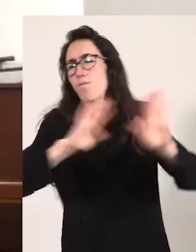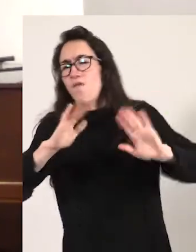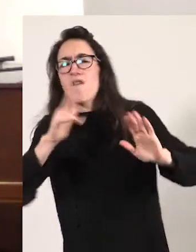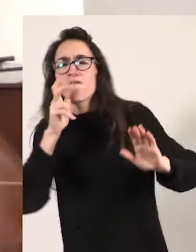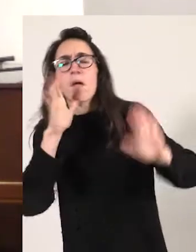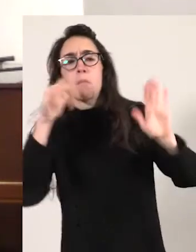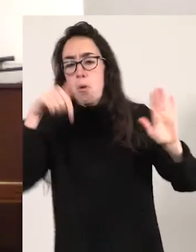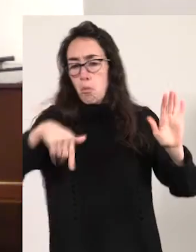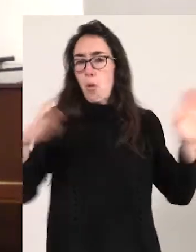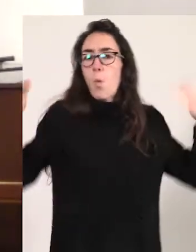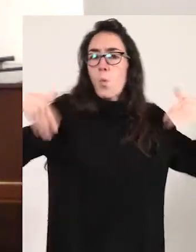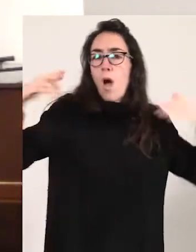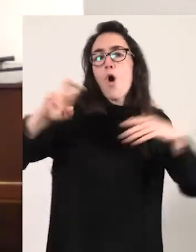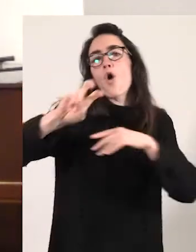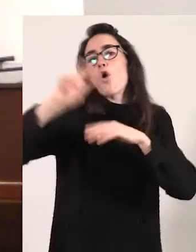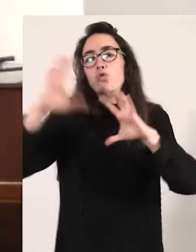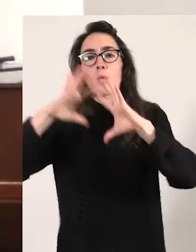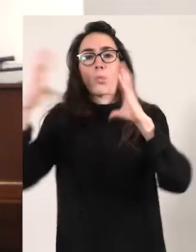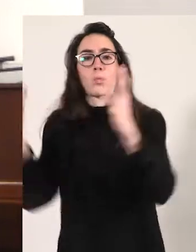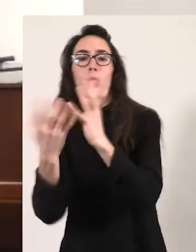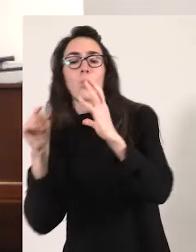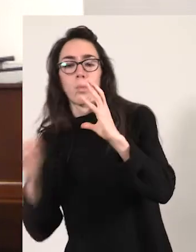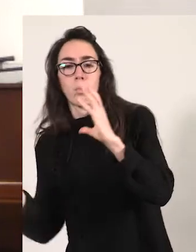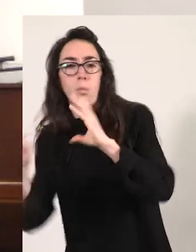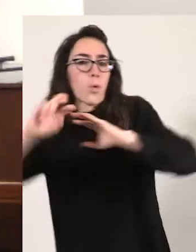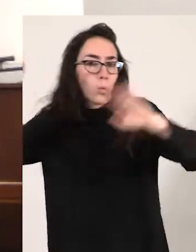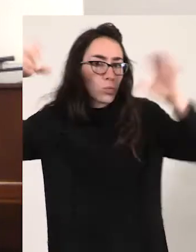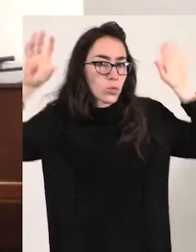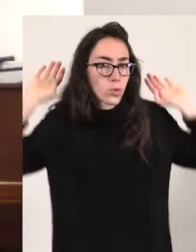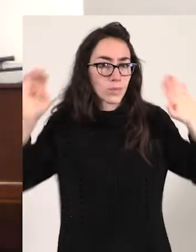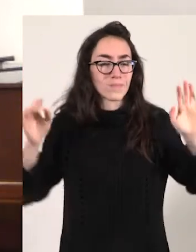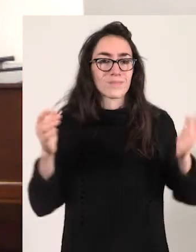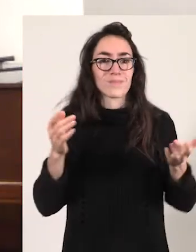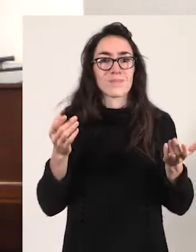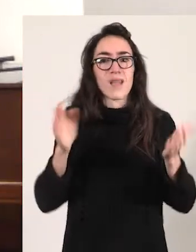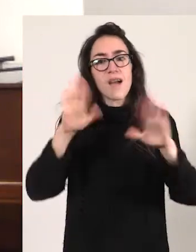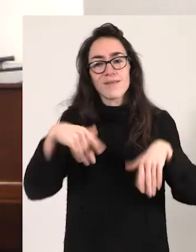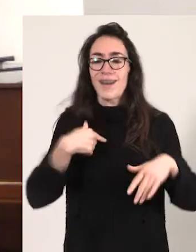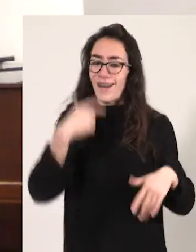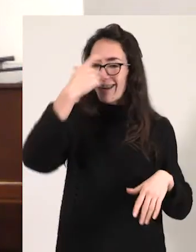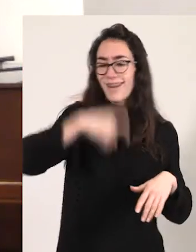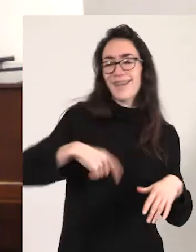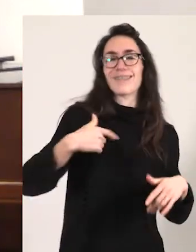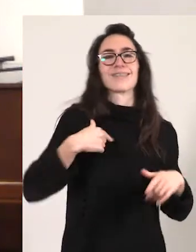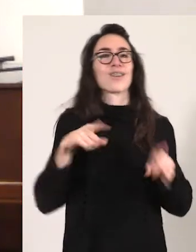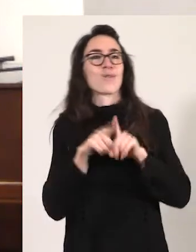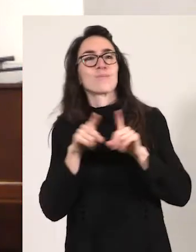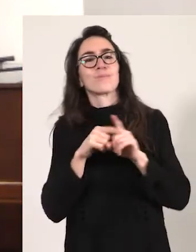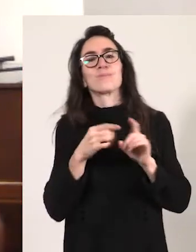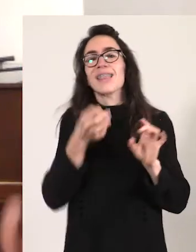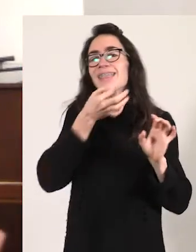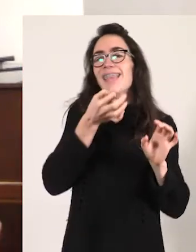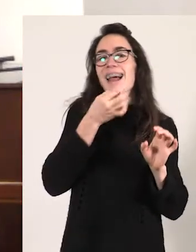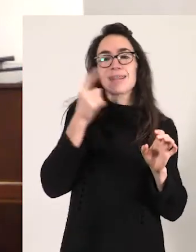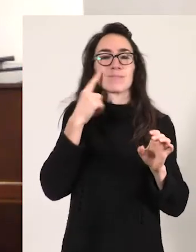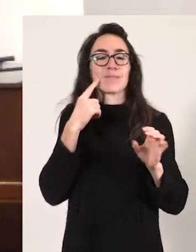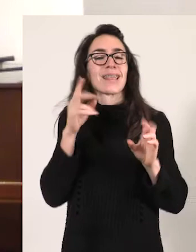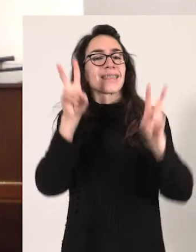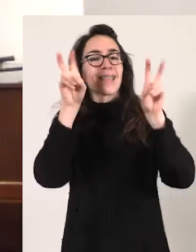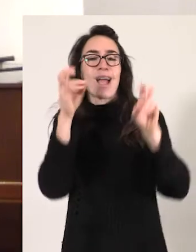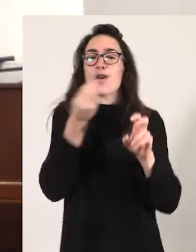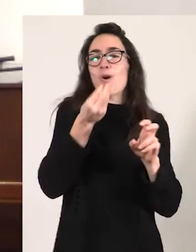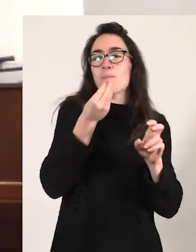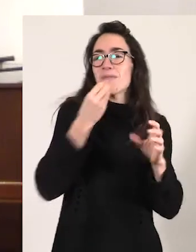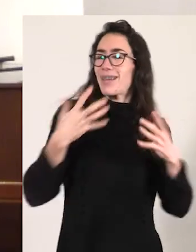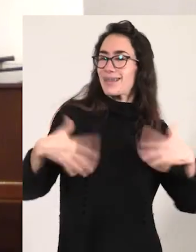tanto es propio de otras latitudes, no de esta, ¿no? Entonces, sacar el tema, digamos que dejas de ser la reporterita simpática que habla de comida por las